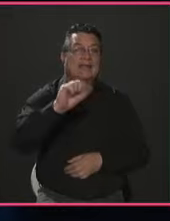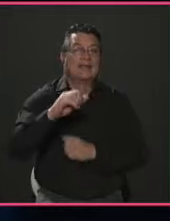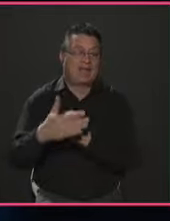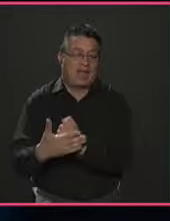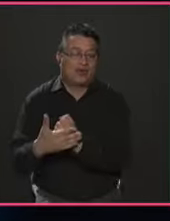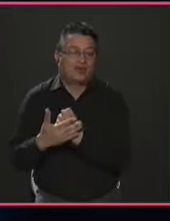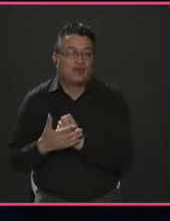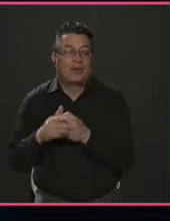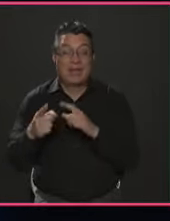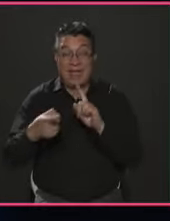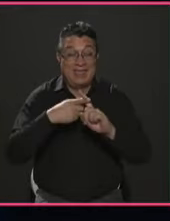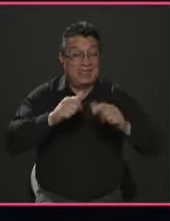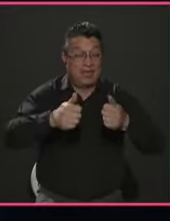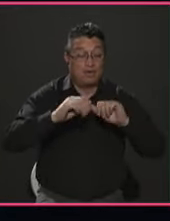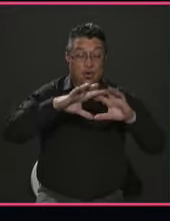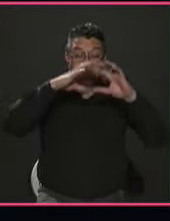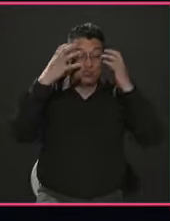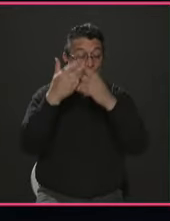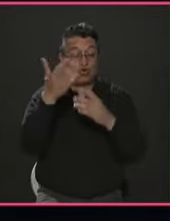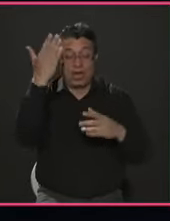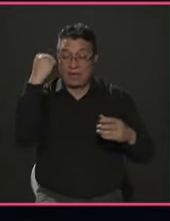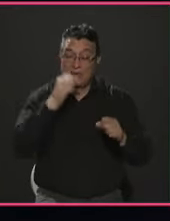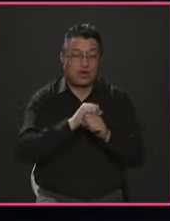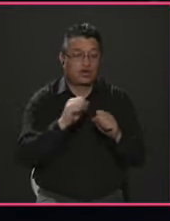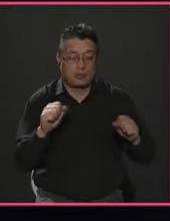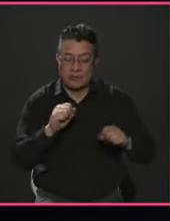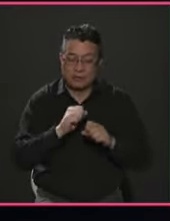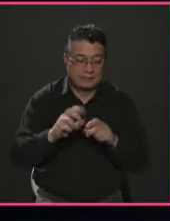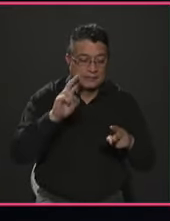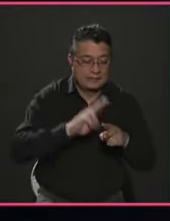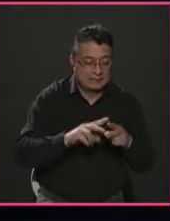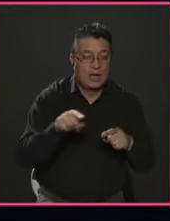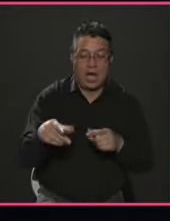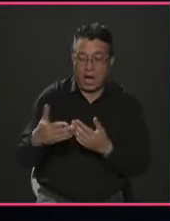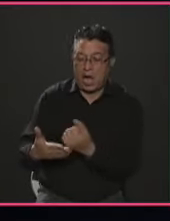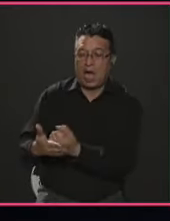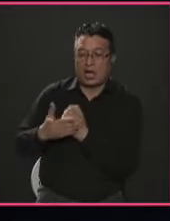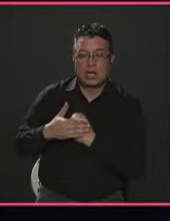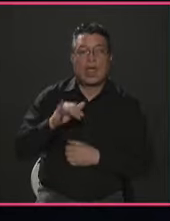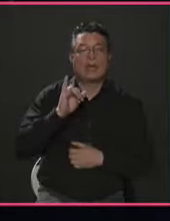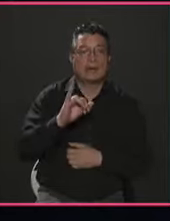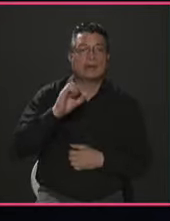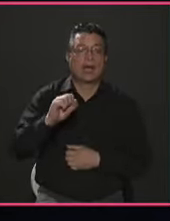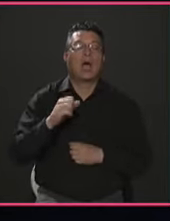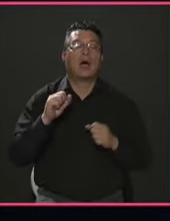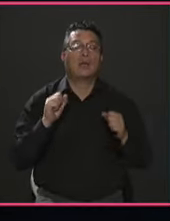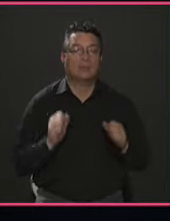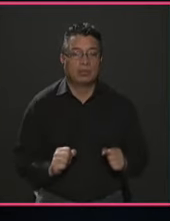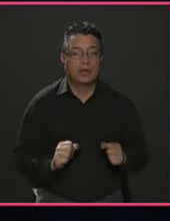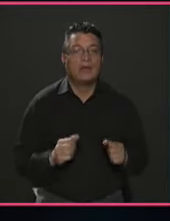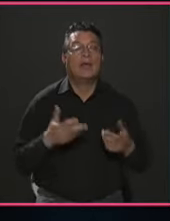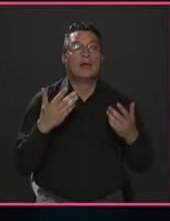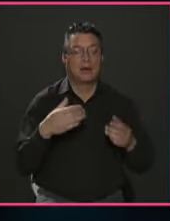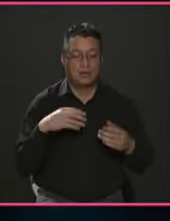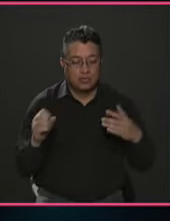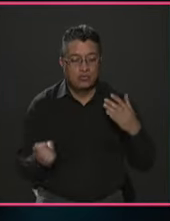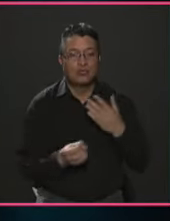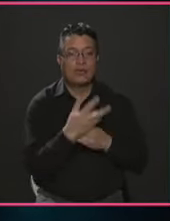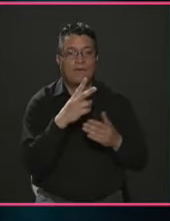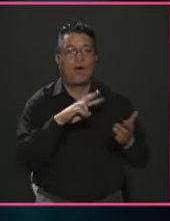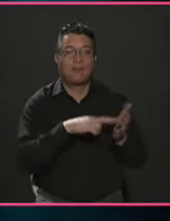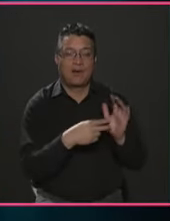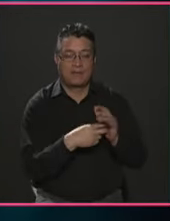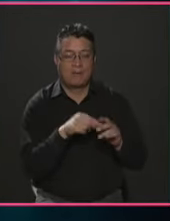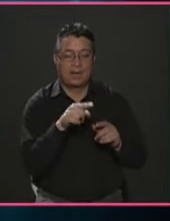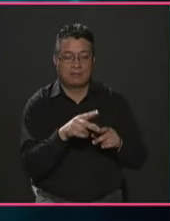desafíos que nunca el mundo había podido abordarlo sin una herramienta de esta naturaleza pero también abordando los nuevos problemas que